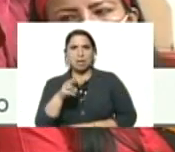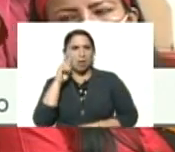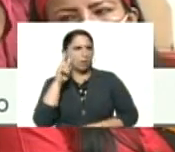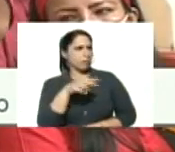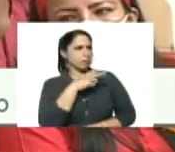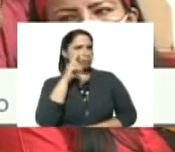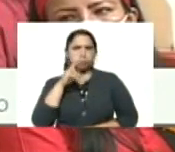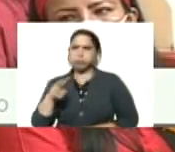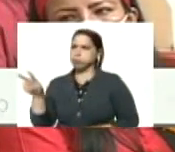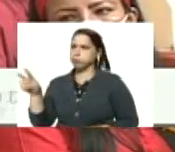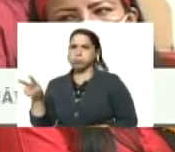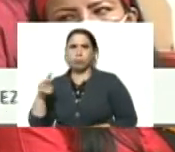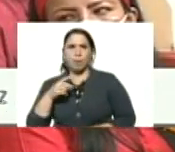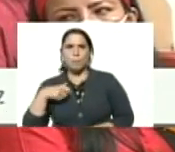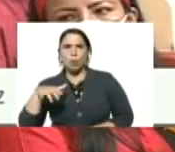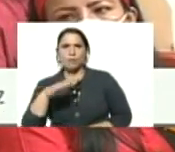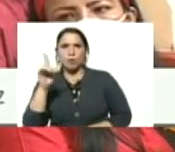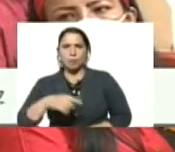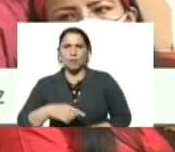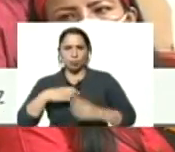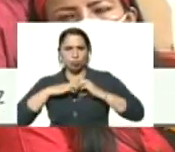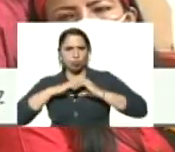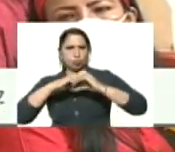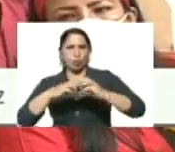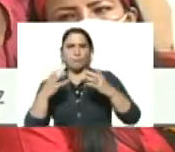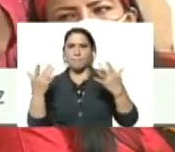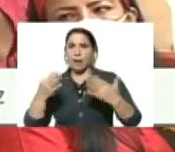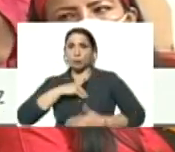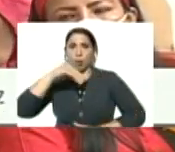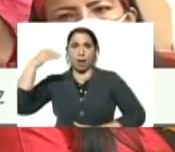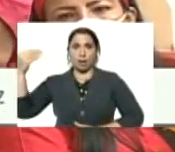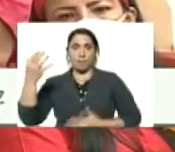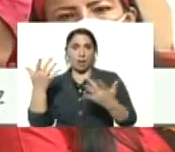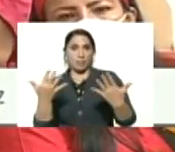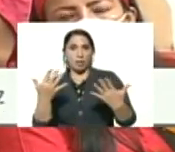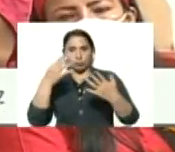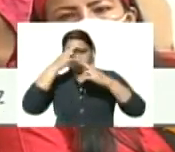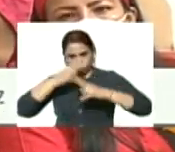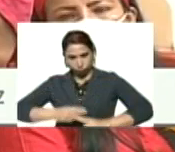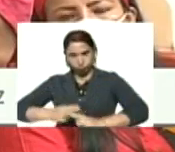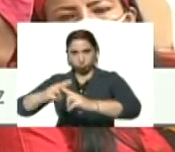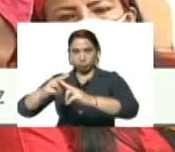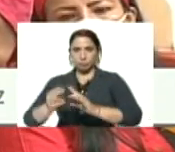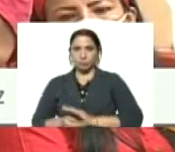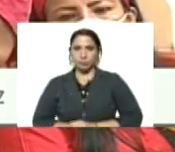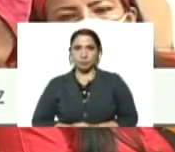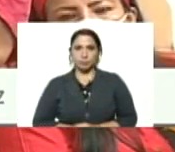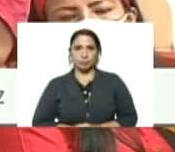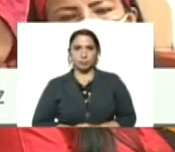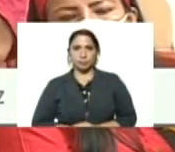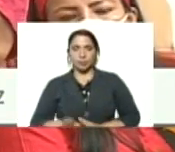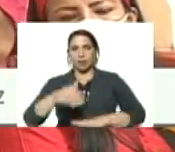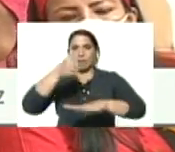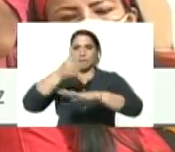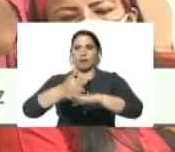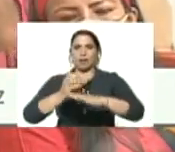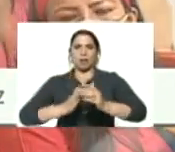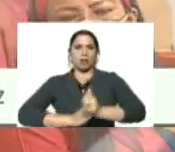inmóviles, con el corazón en la mano, con el alma en la mano, rindiéndole tributo a su jefe, a su líder.